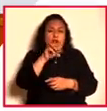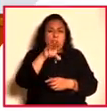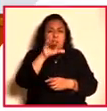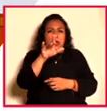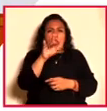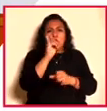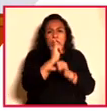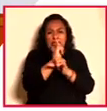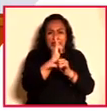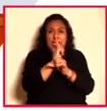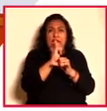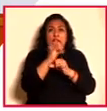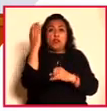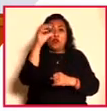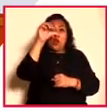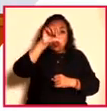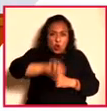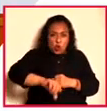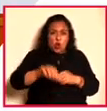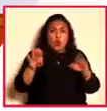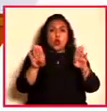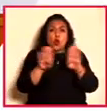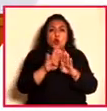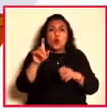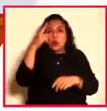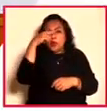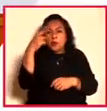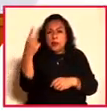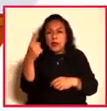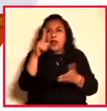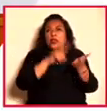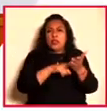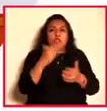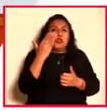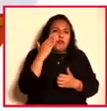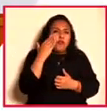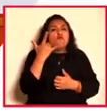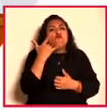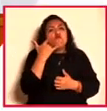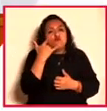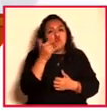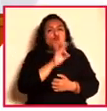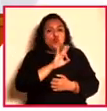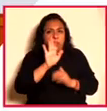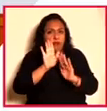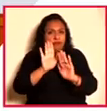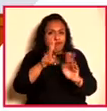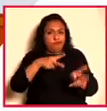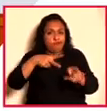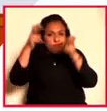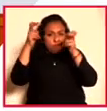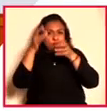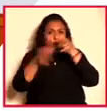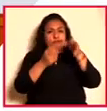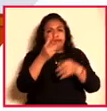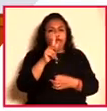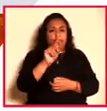qué, permanece en el perfil de Facebook de Sonamaco para su consulta. Noticias 22, Víctor